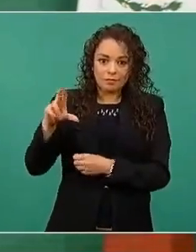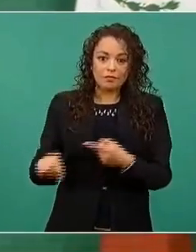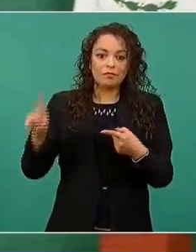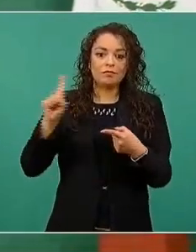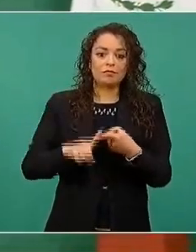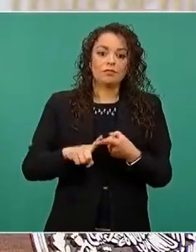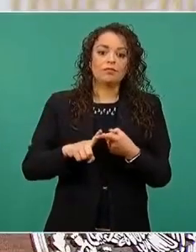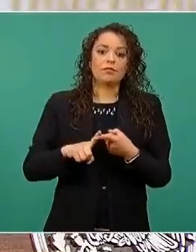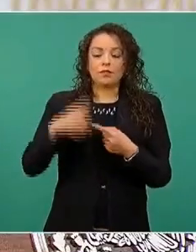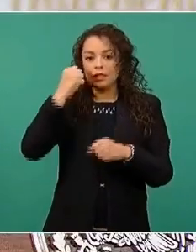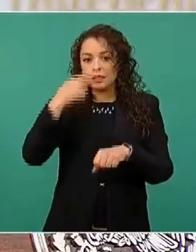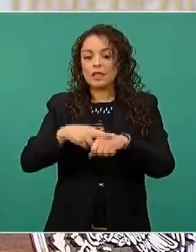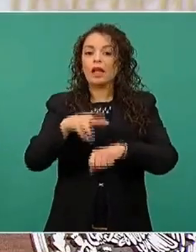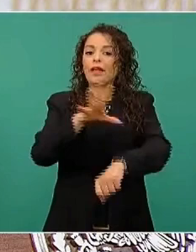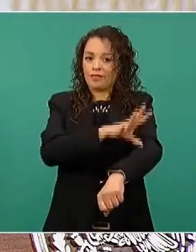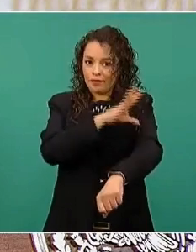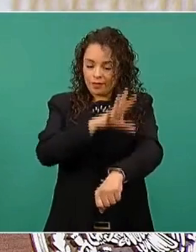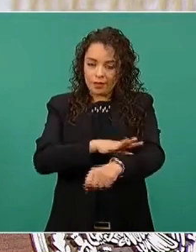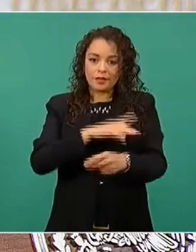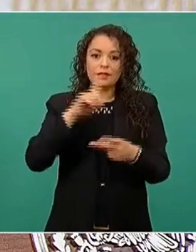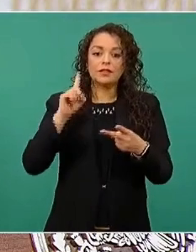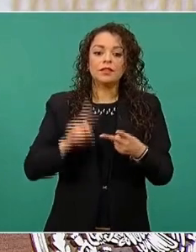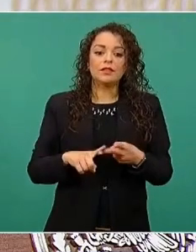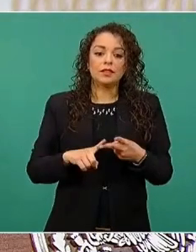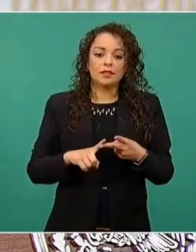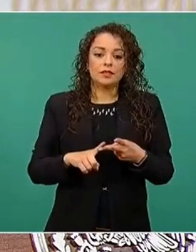de Energía,